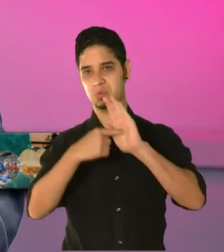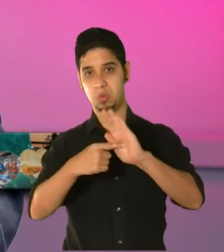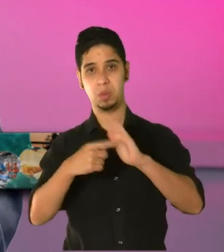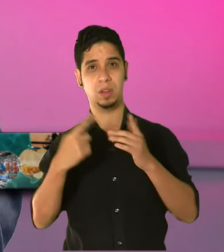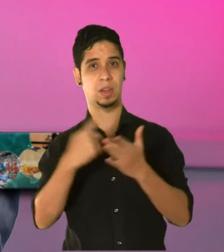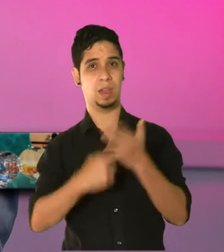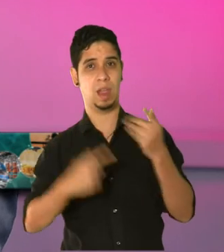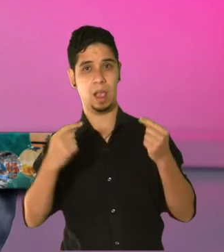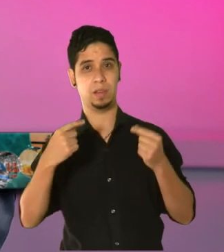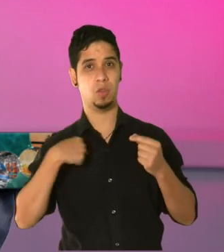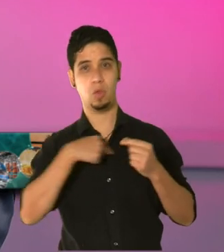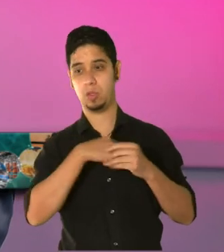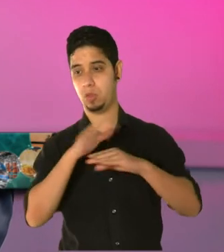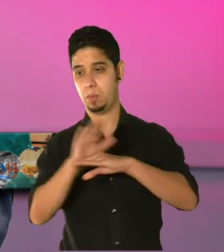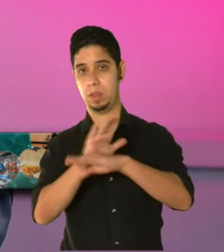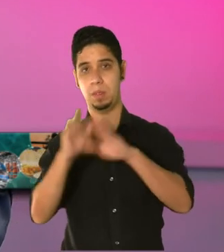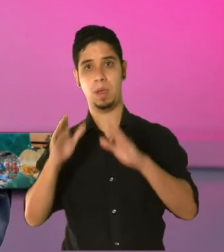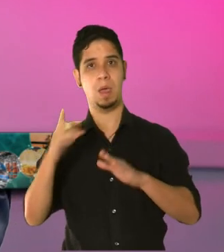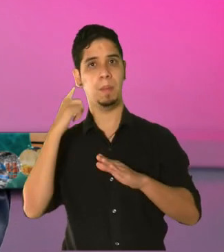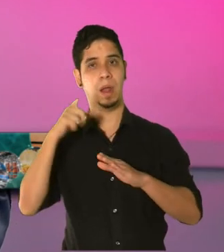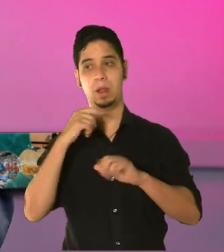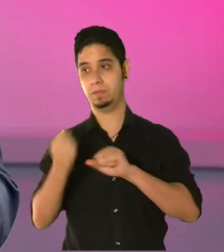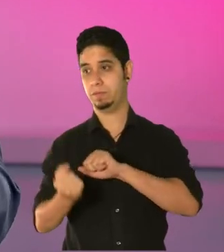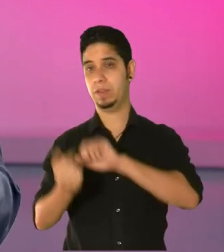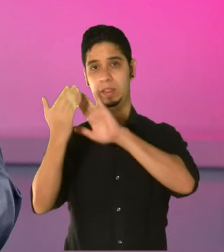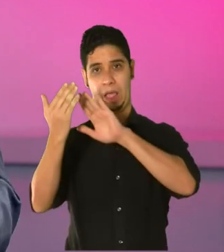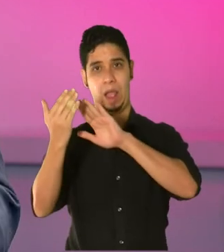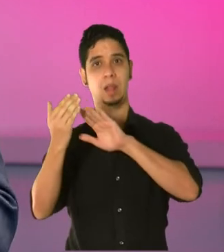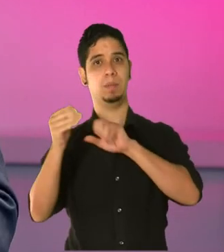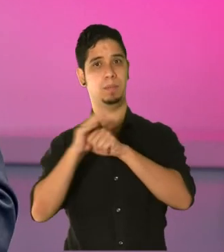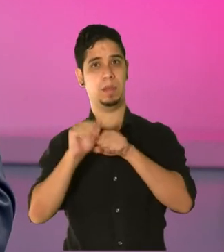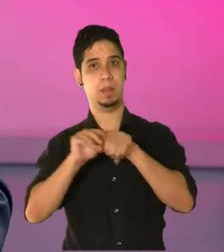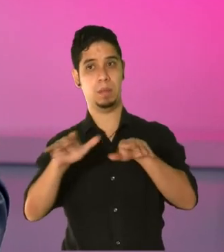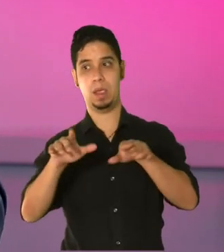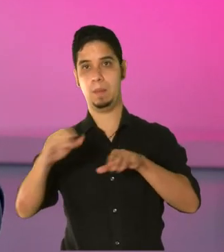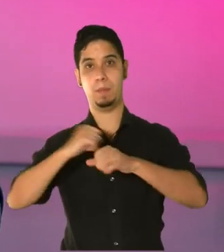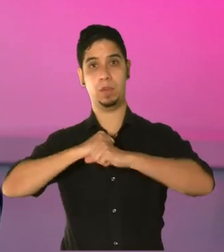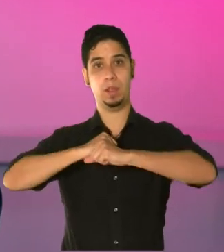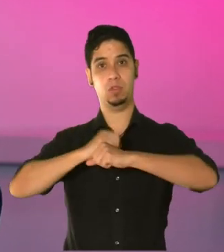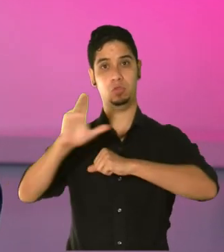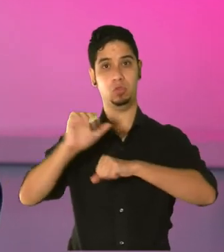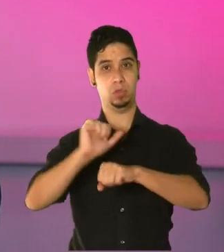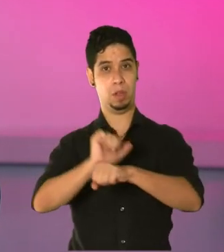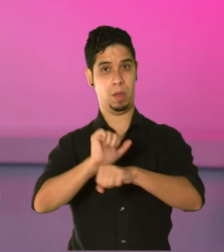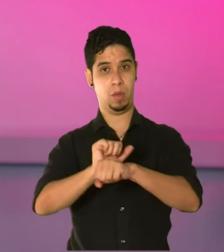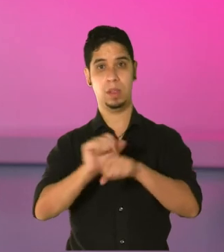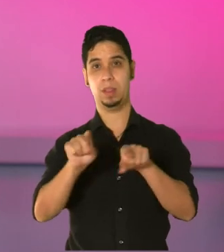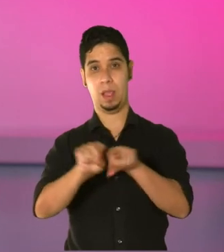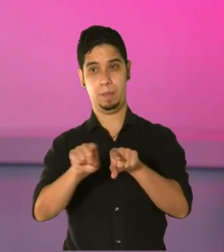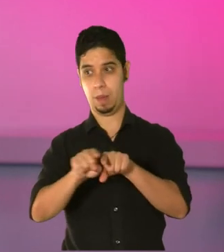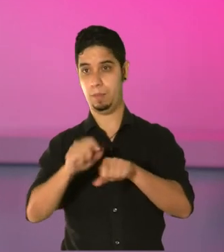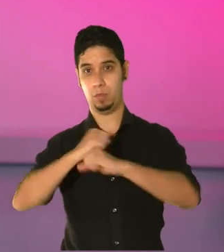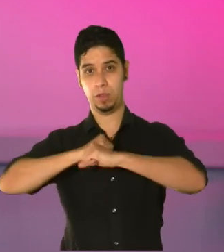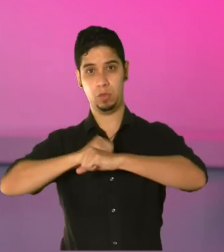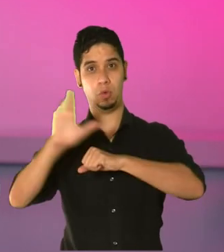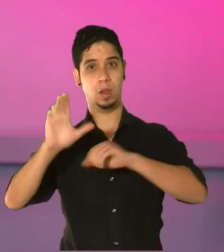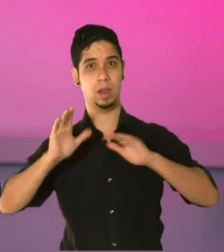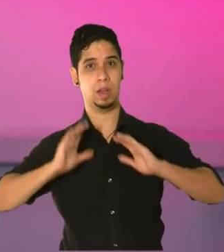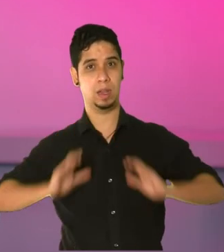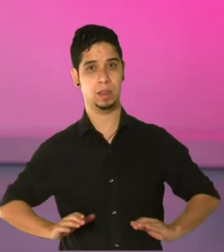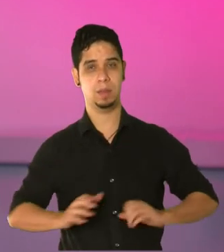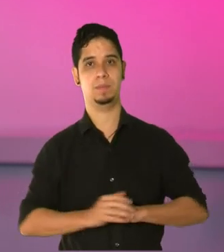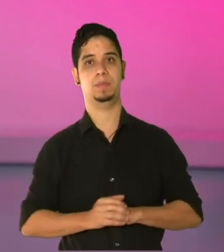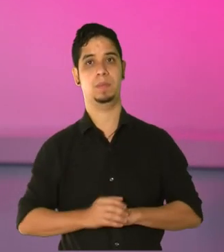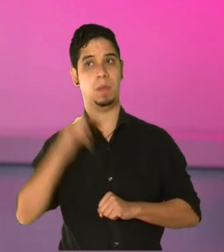enfrentar la pandemia y proteger a sus empleados y también los clientes y para esta edición le damos la bienvenida en este